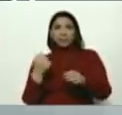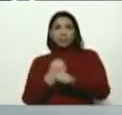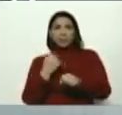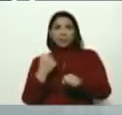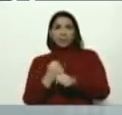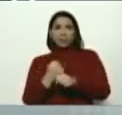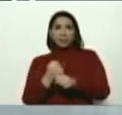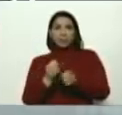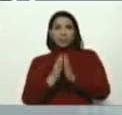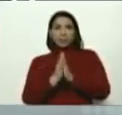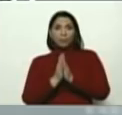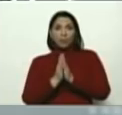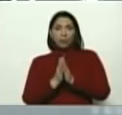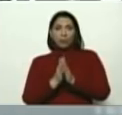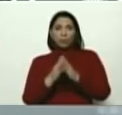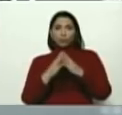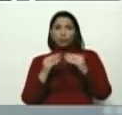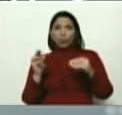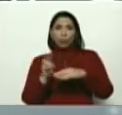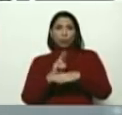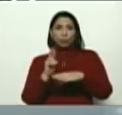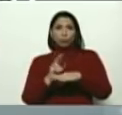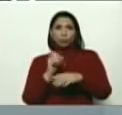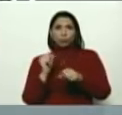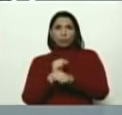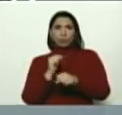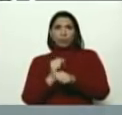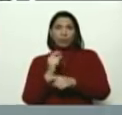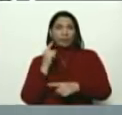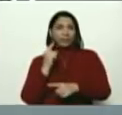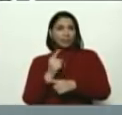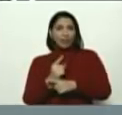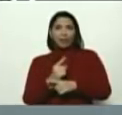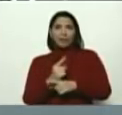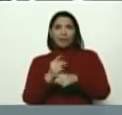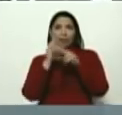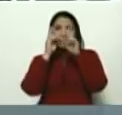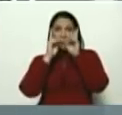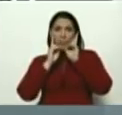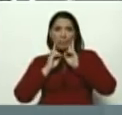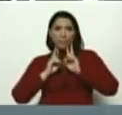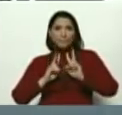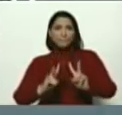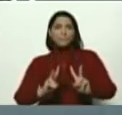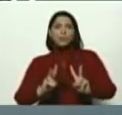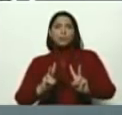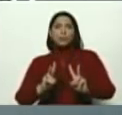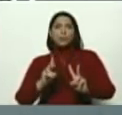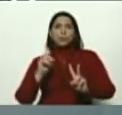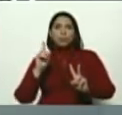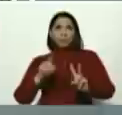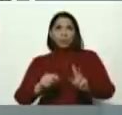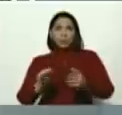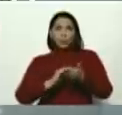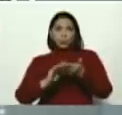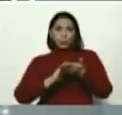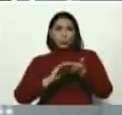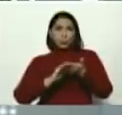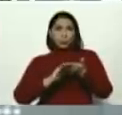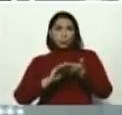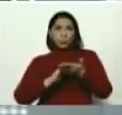que sus utensilios de trabajo sean debidamente desinfectados, se limpien con alcohol